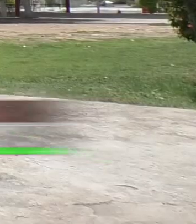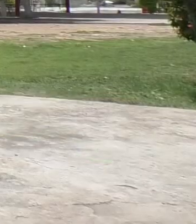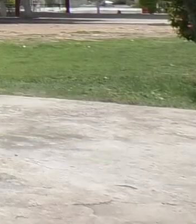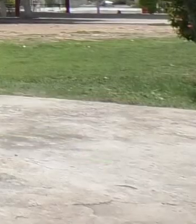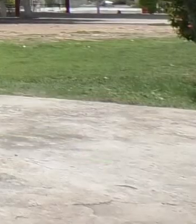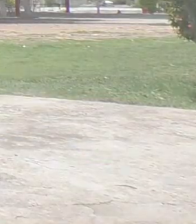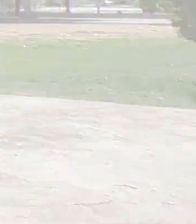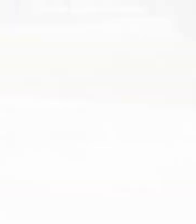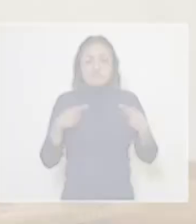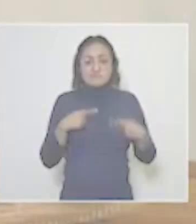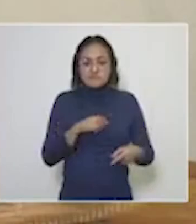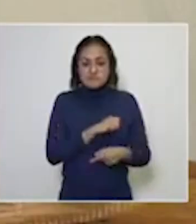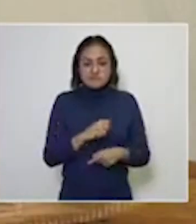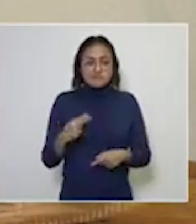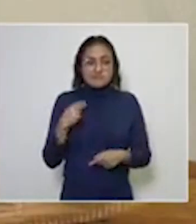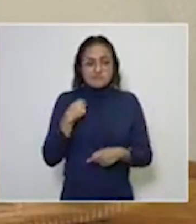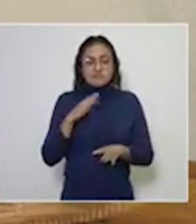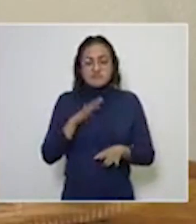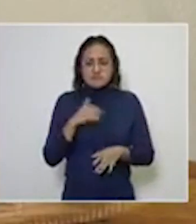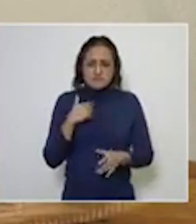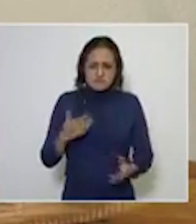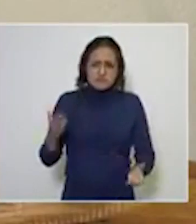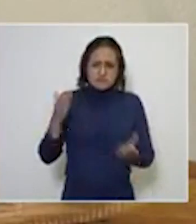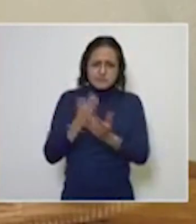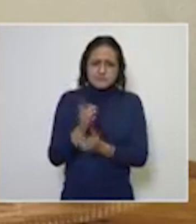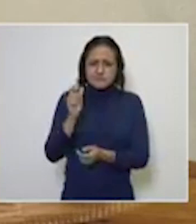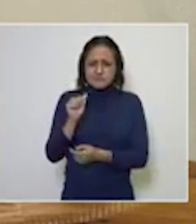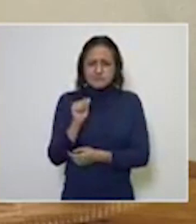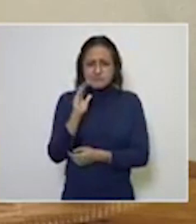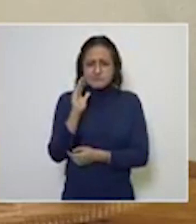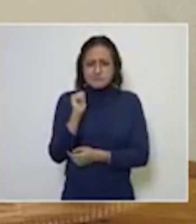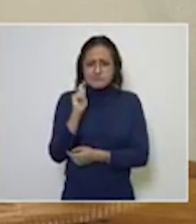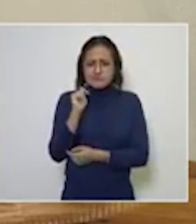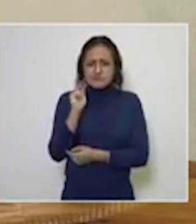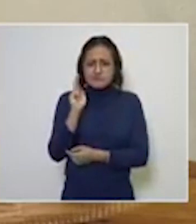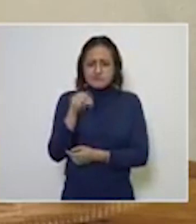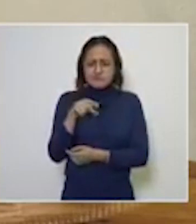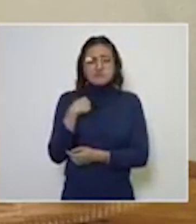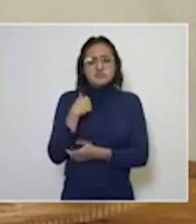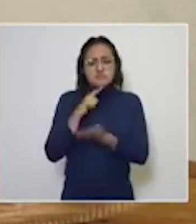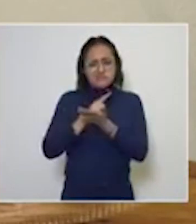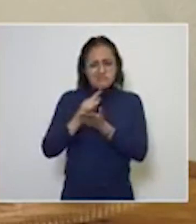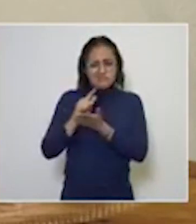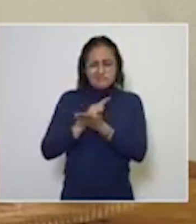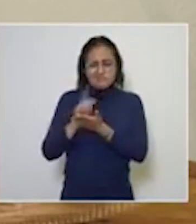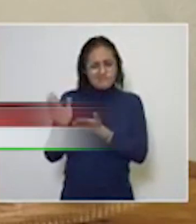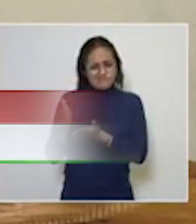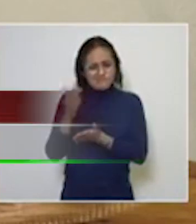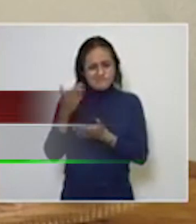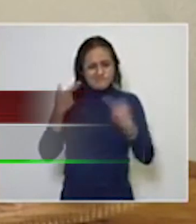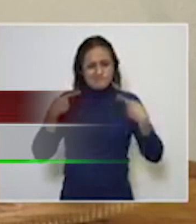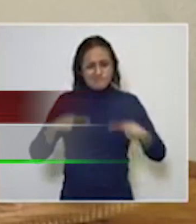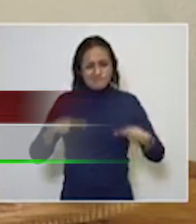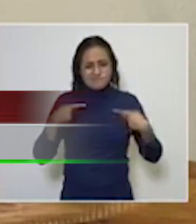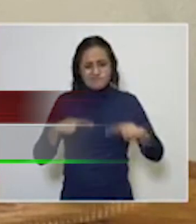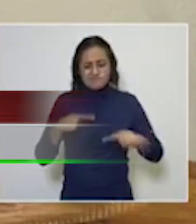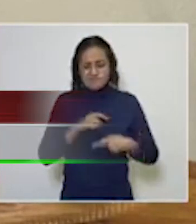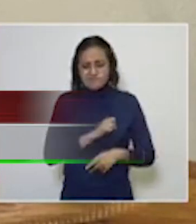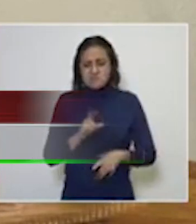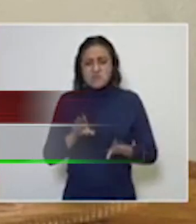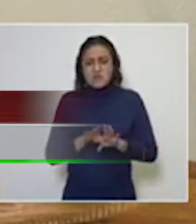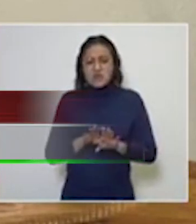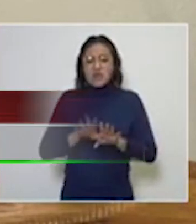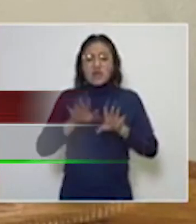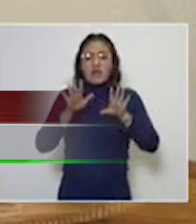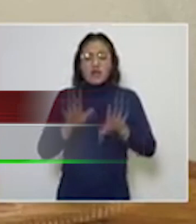Mixteca poblana. Vámonos para Acatlán, a limpiar Acatlán y no dejar que ahí se